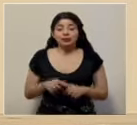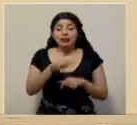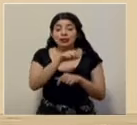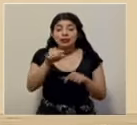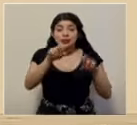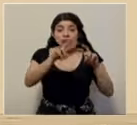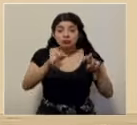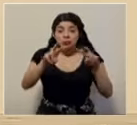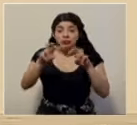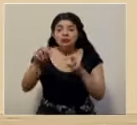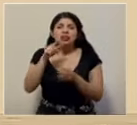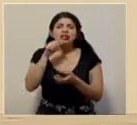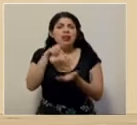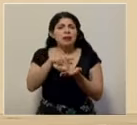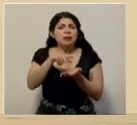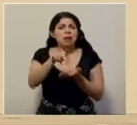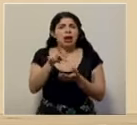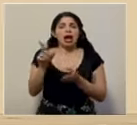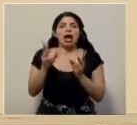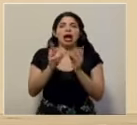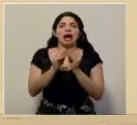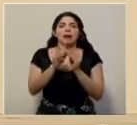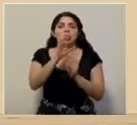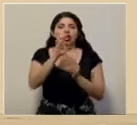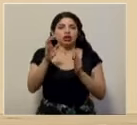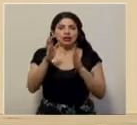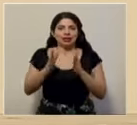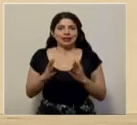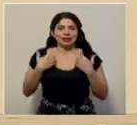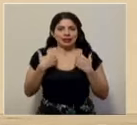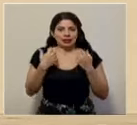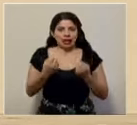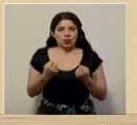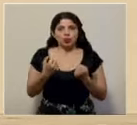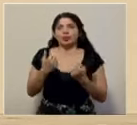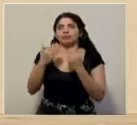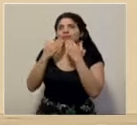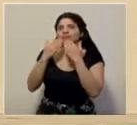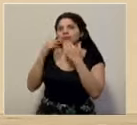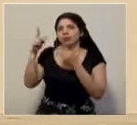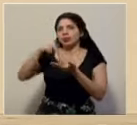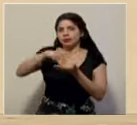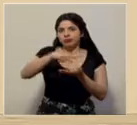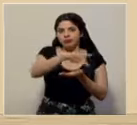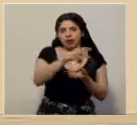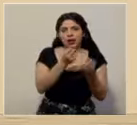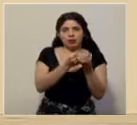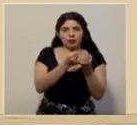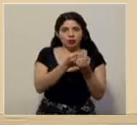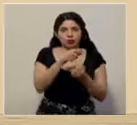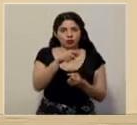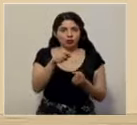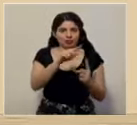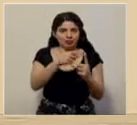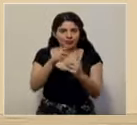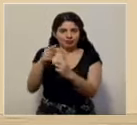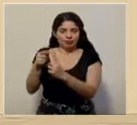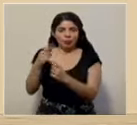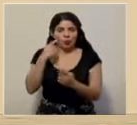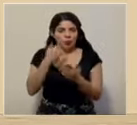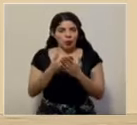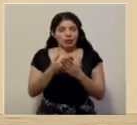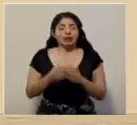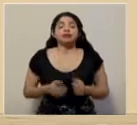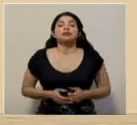pruebas fueron costeadas por la Cámara Costarricense de la Salud, a quien agradezco su aporte. Yo